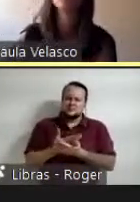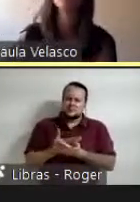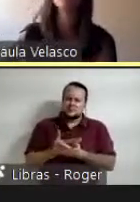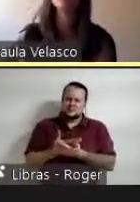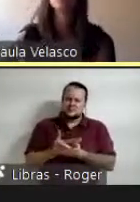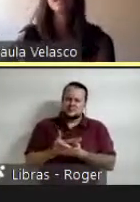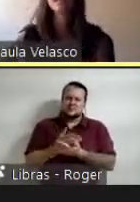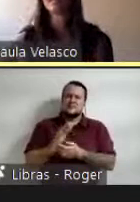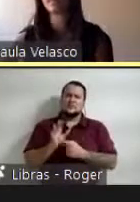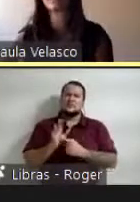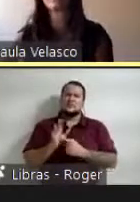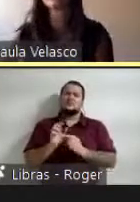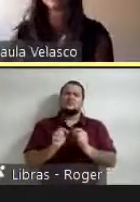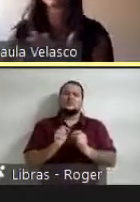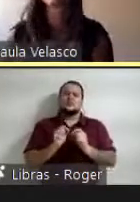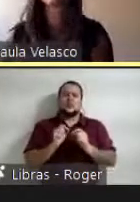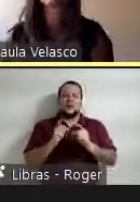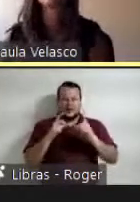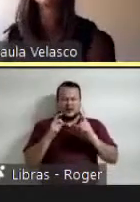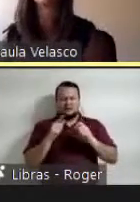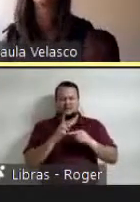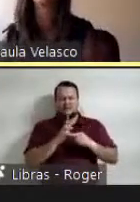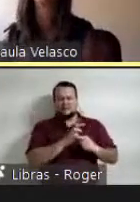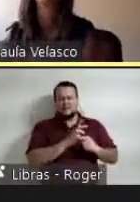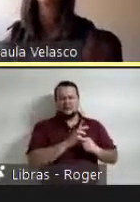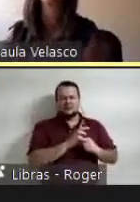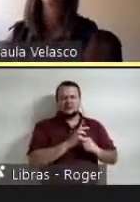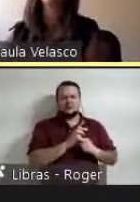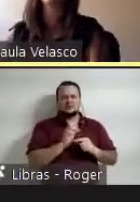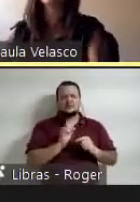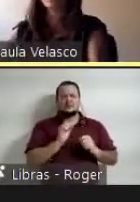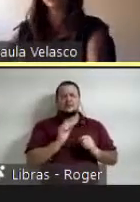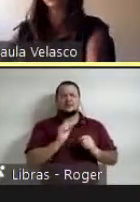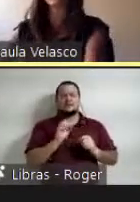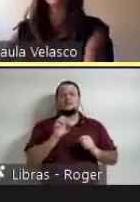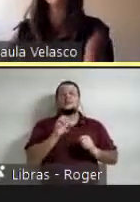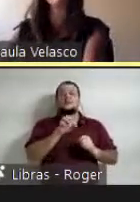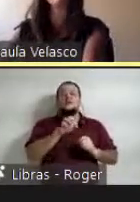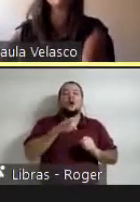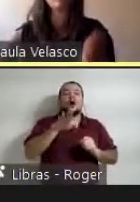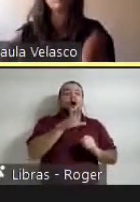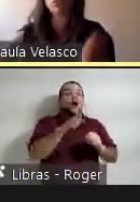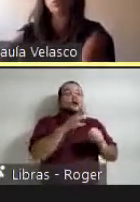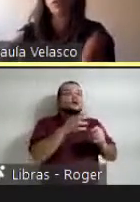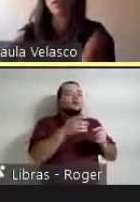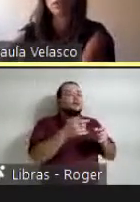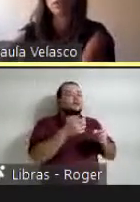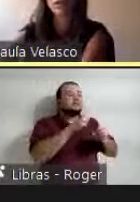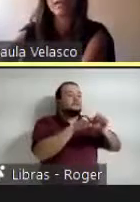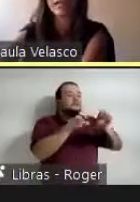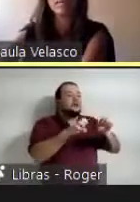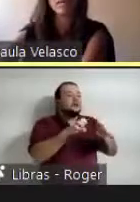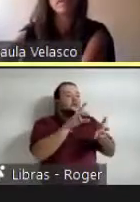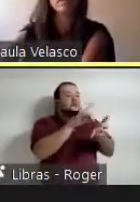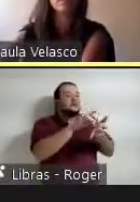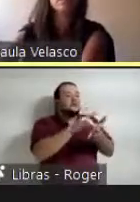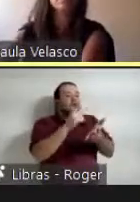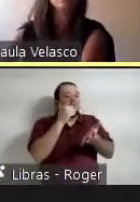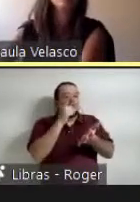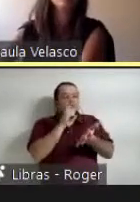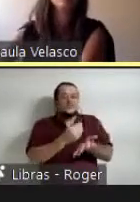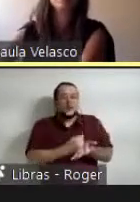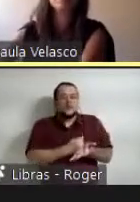foto una noción clara de qué parte de la estructura original fueron capaces de sobrevivir a los terremotos y a la erosión del clima